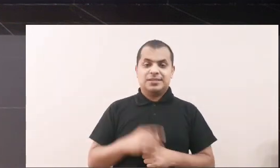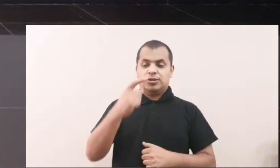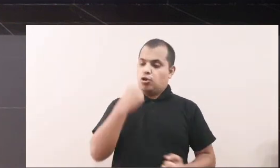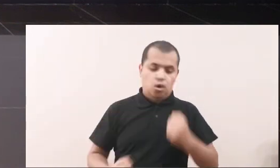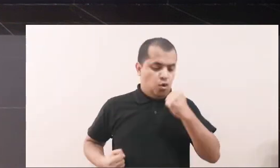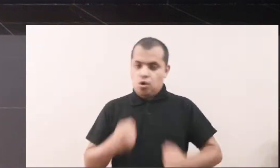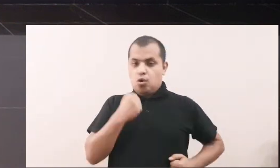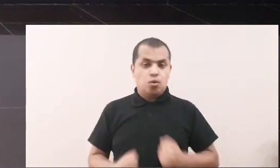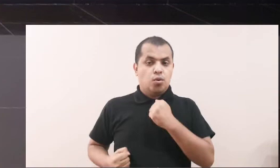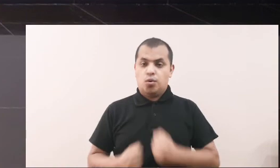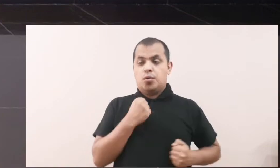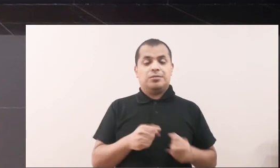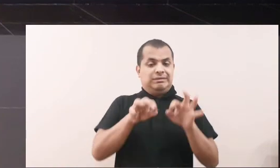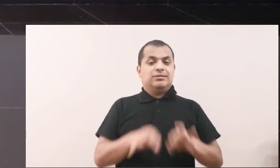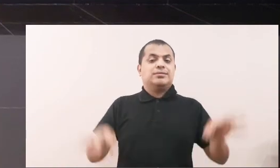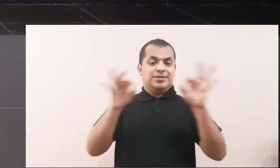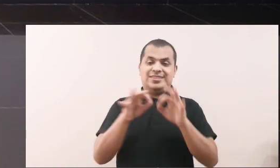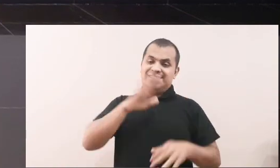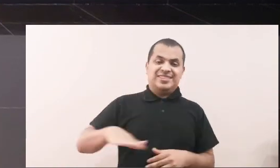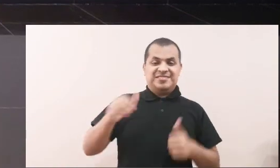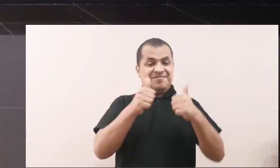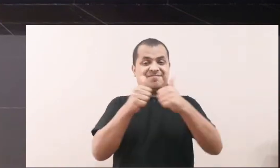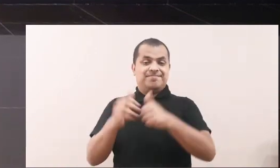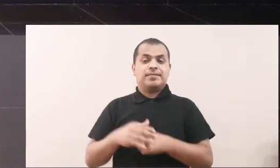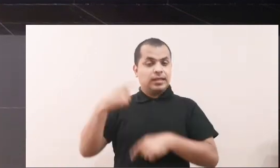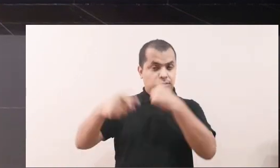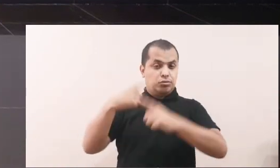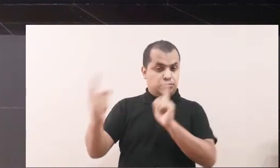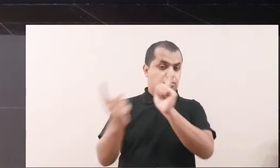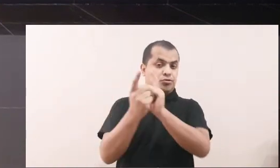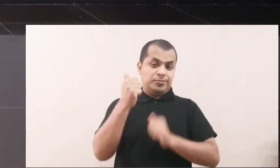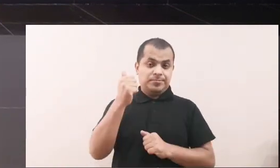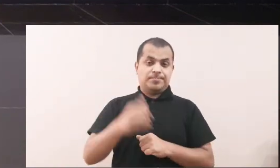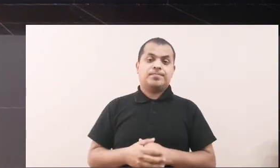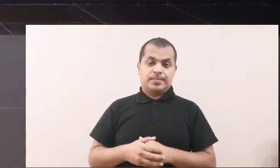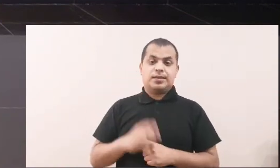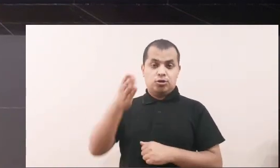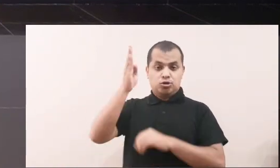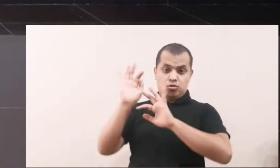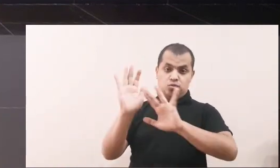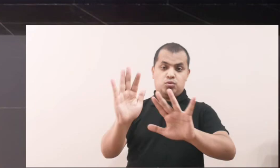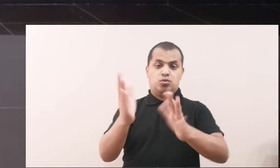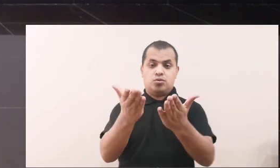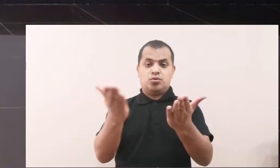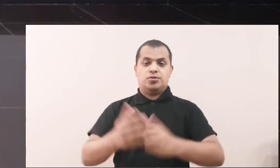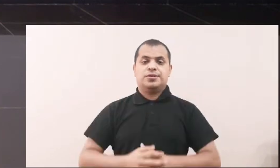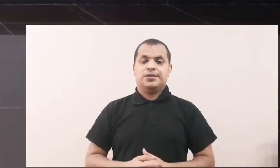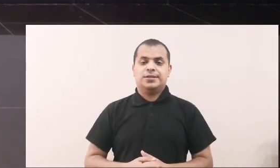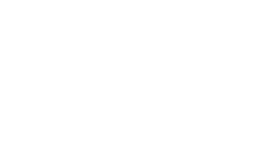la carrera. Fundamental. Así que suerte para todos y ya nos estamos viendo en la próxima clase. Bendiciones.